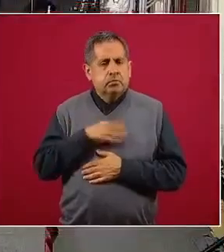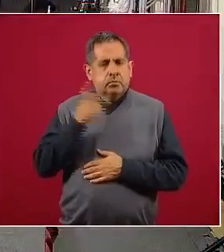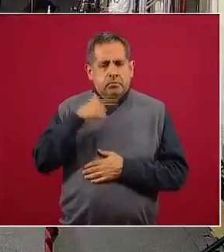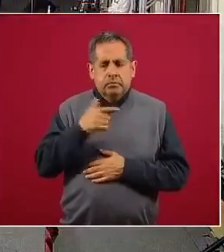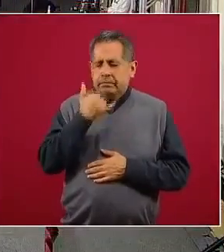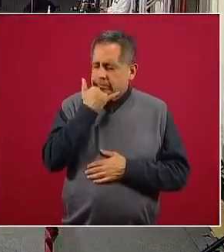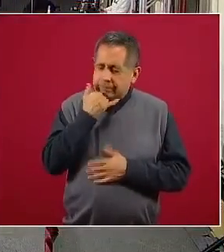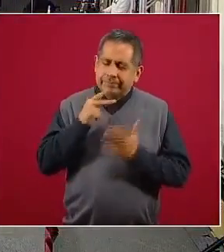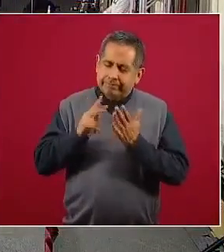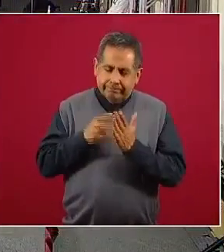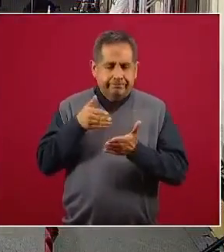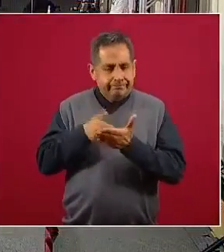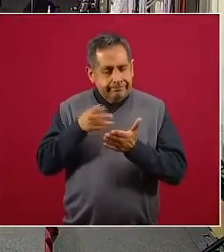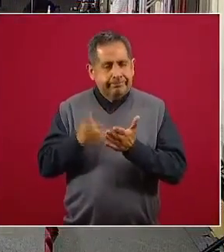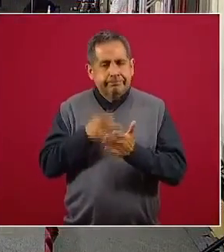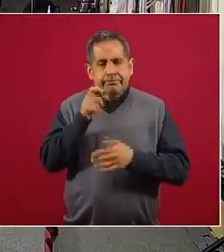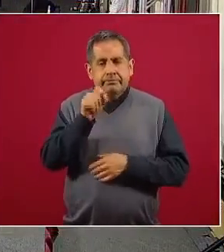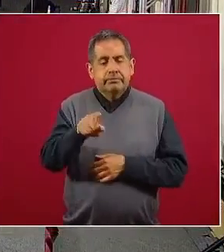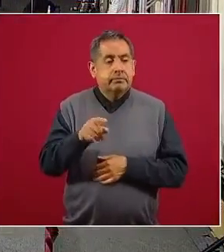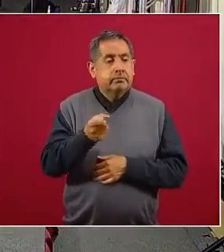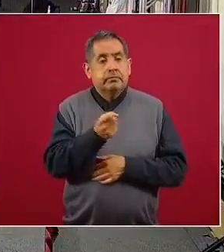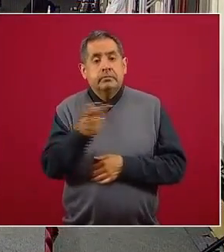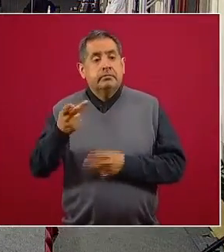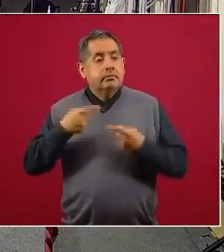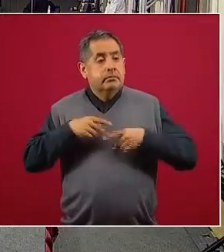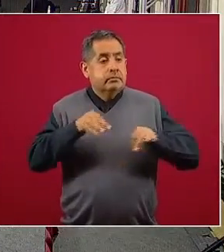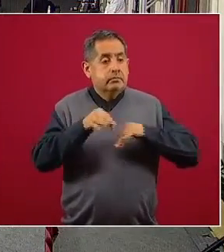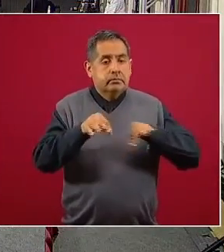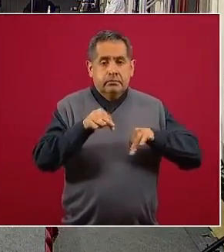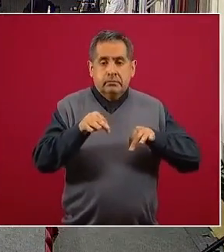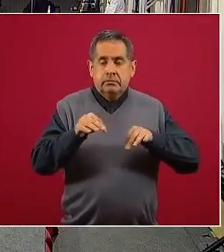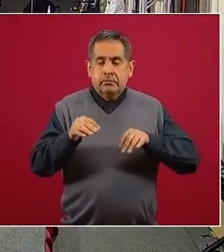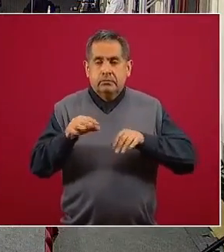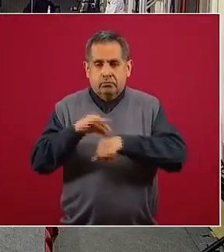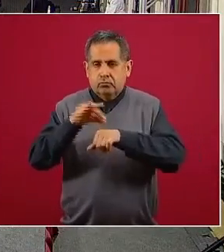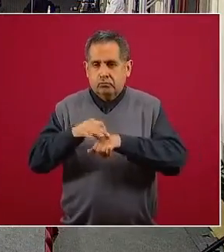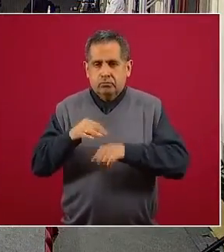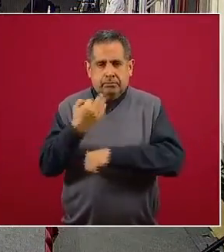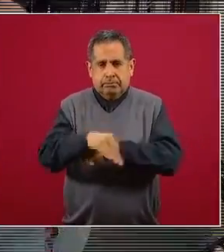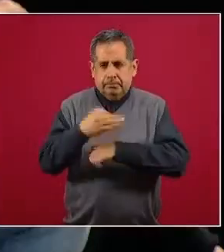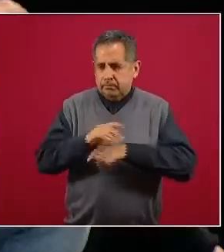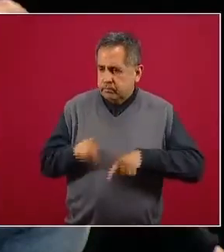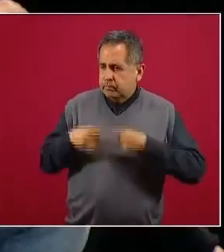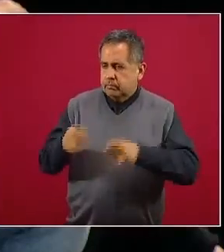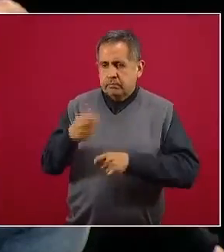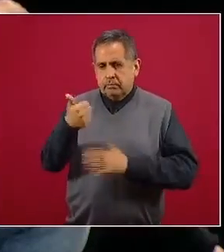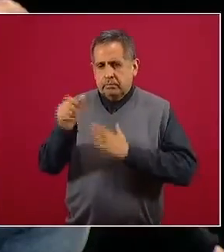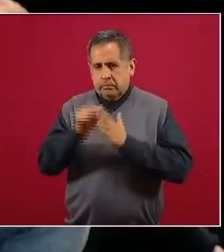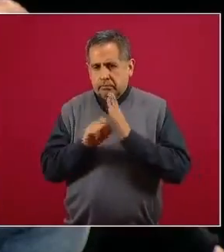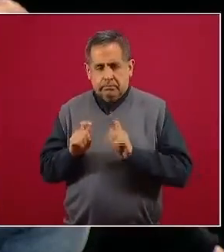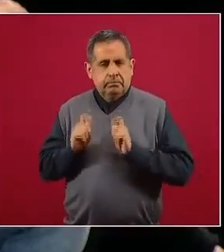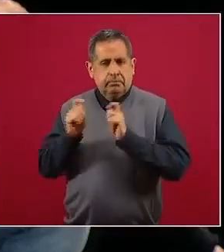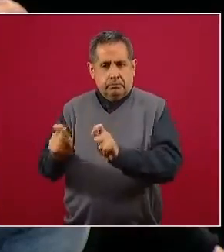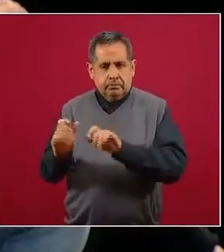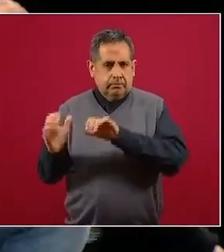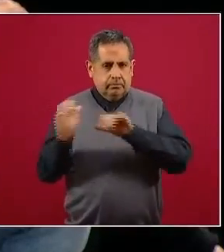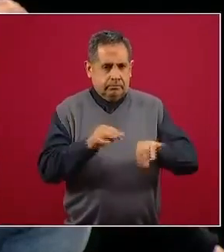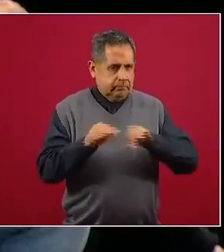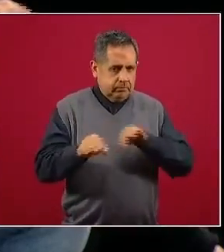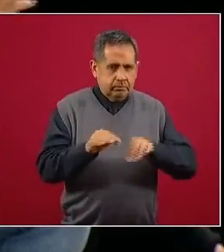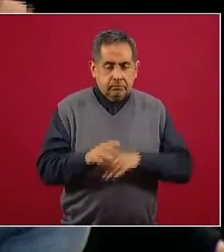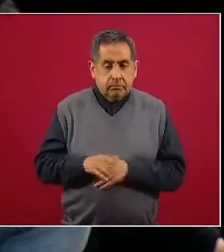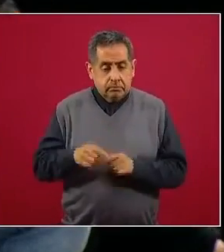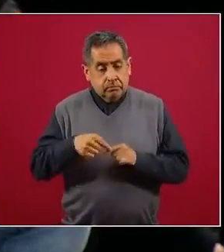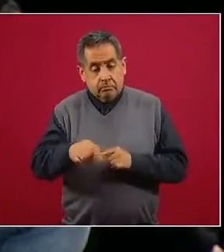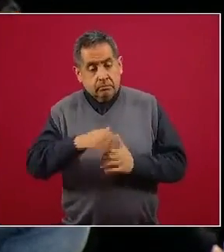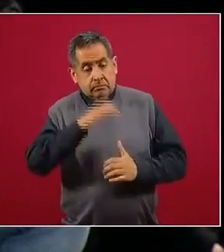Perdón por la insistencia en el tema sobre los trabajadores de la salud que fueron contratados temporalmente por estos 6 meses para la pandemia. Pues ya se